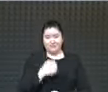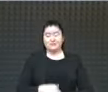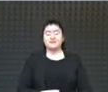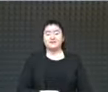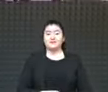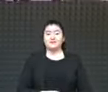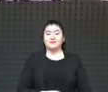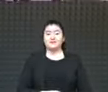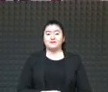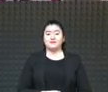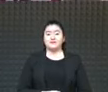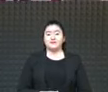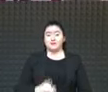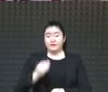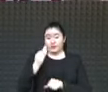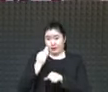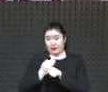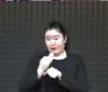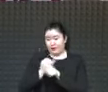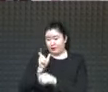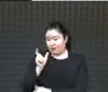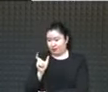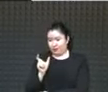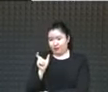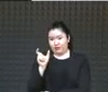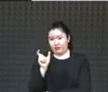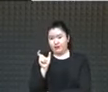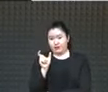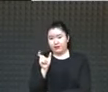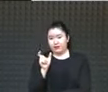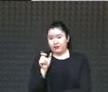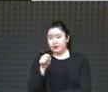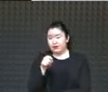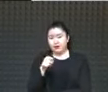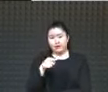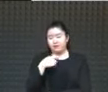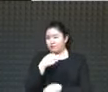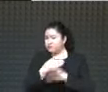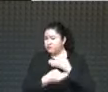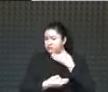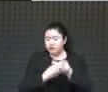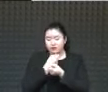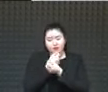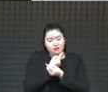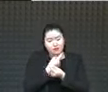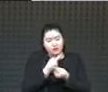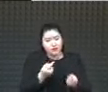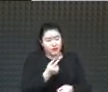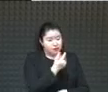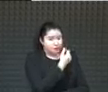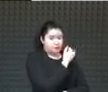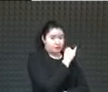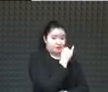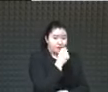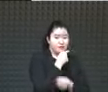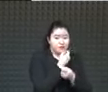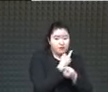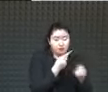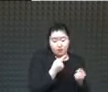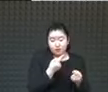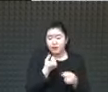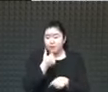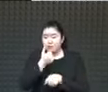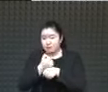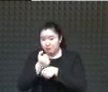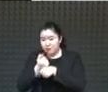Actualmente en la tarjeta que tienen, todos los niños y niñas de preescolar, primaria, secundaria y